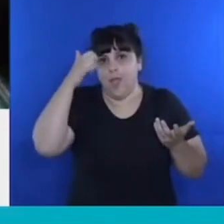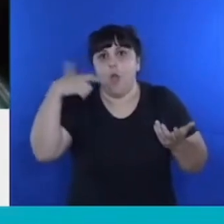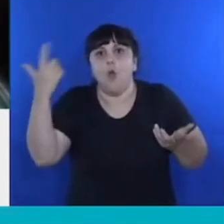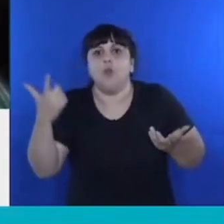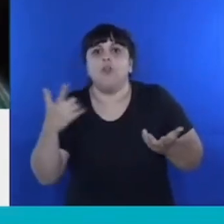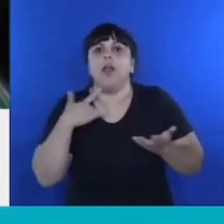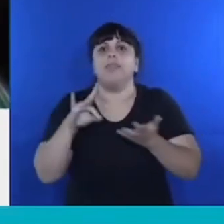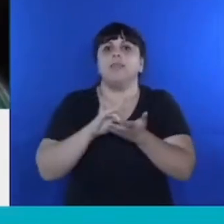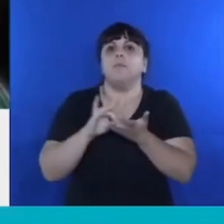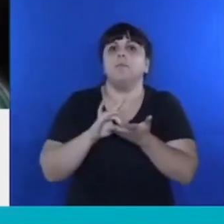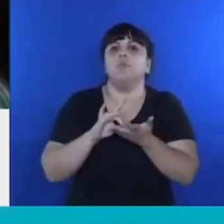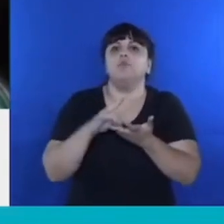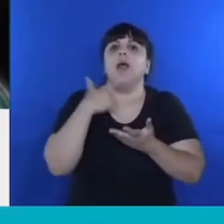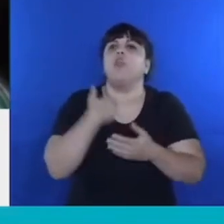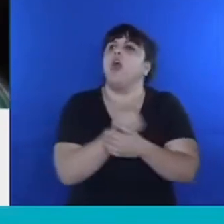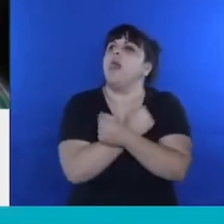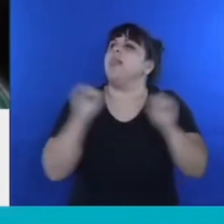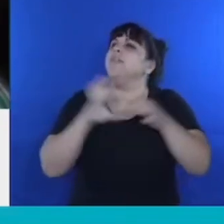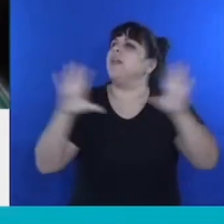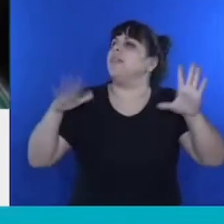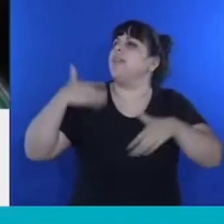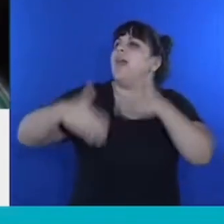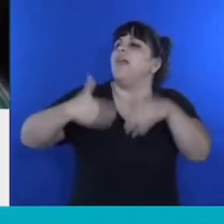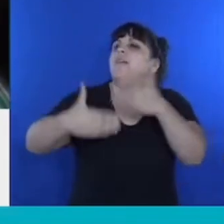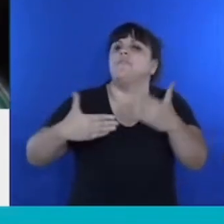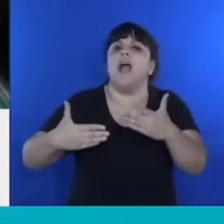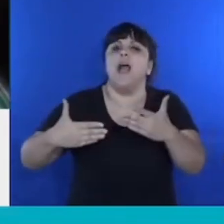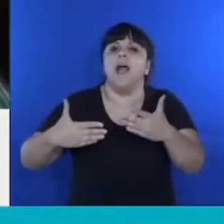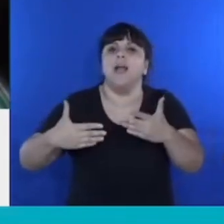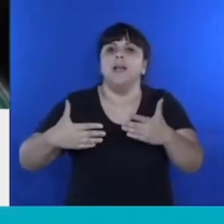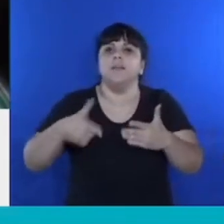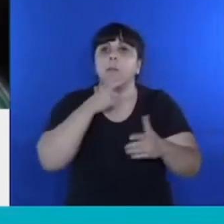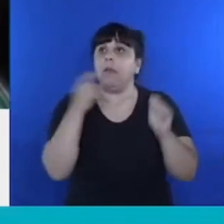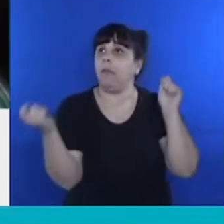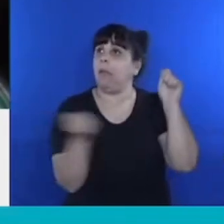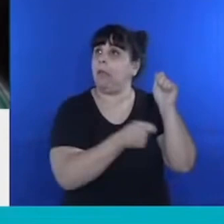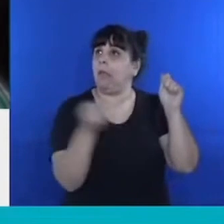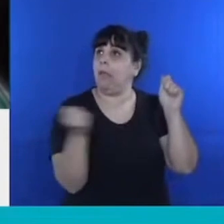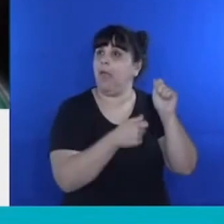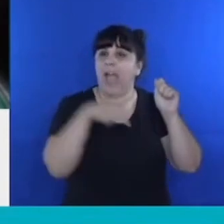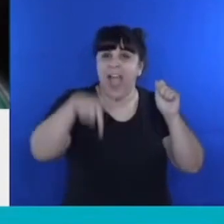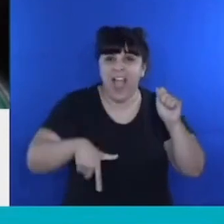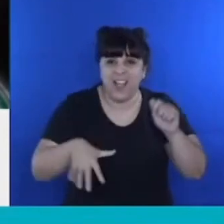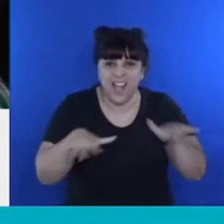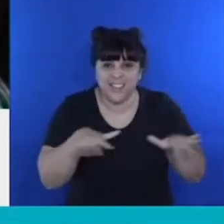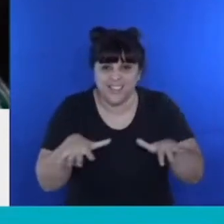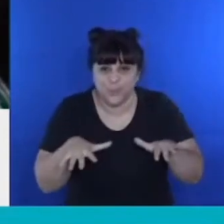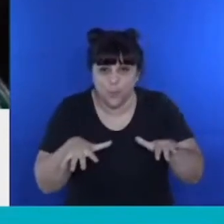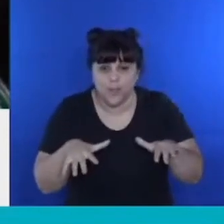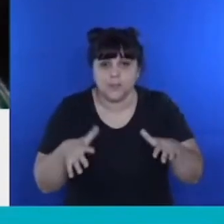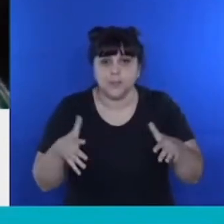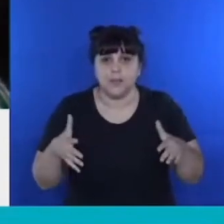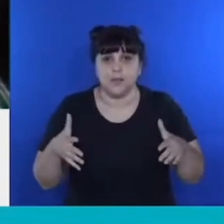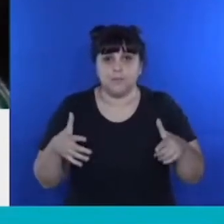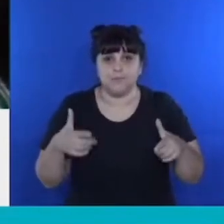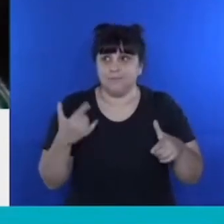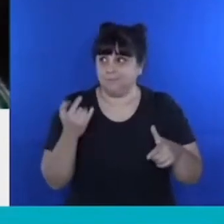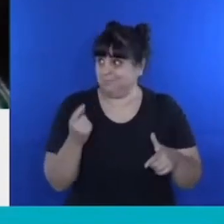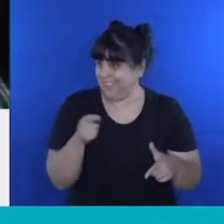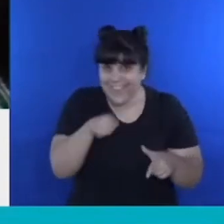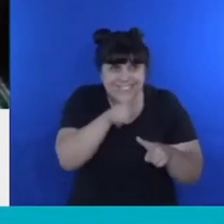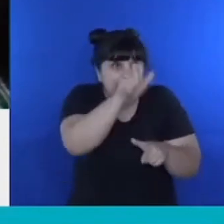un diputado de La Libertad Avanza sacando una cacerola en el medio de la sesión, que acaba de